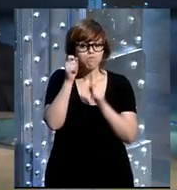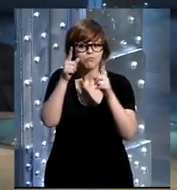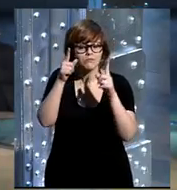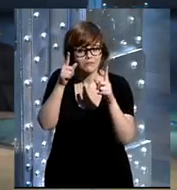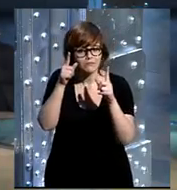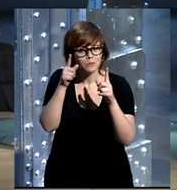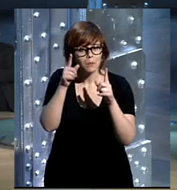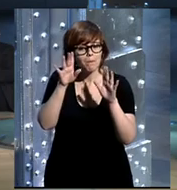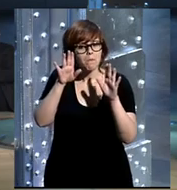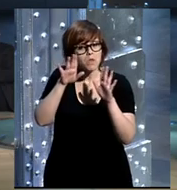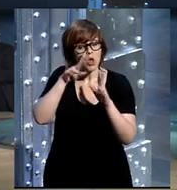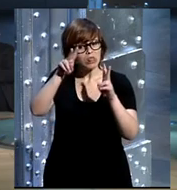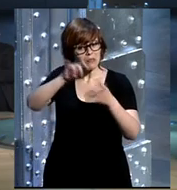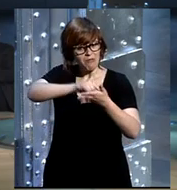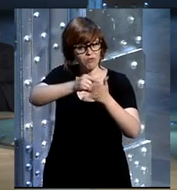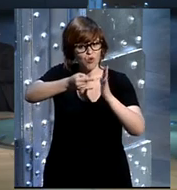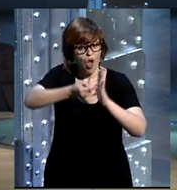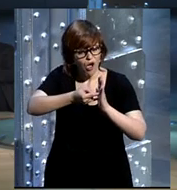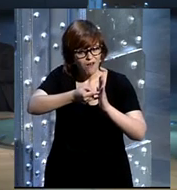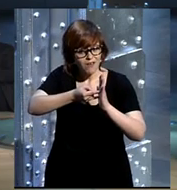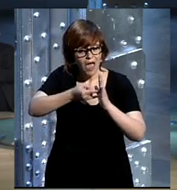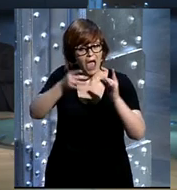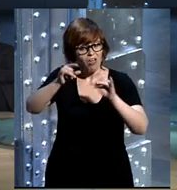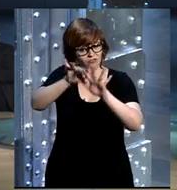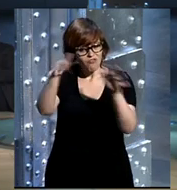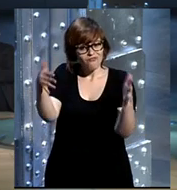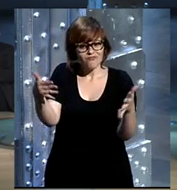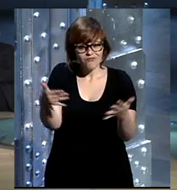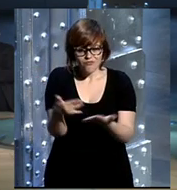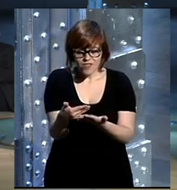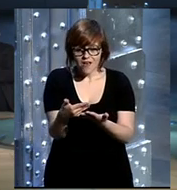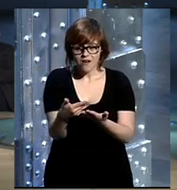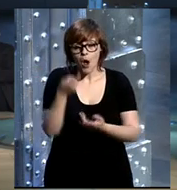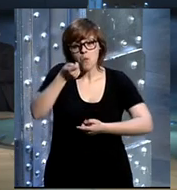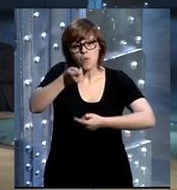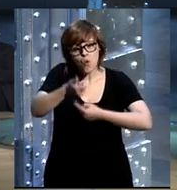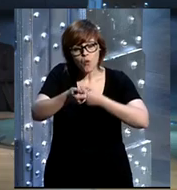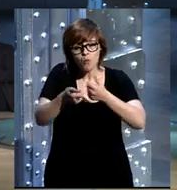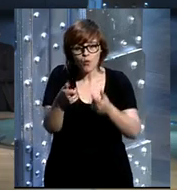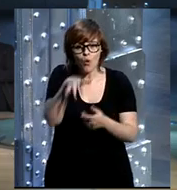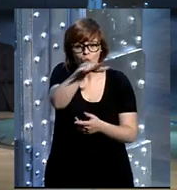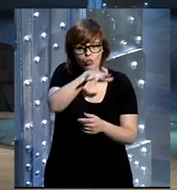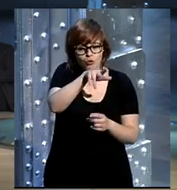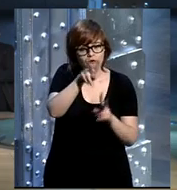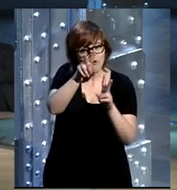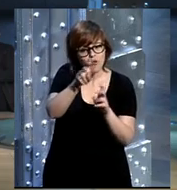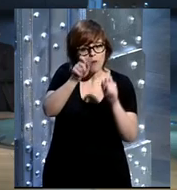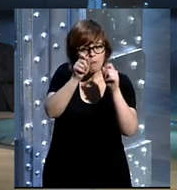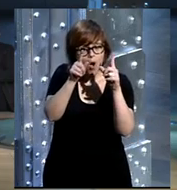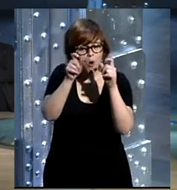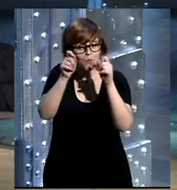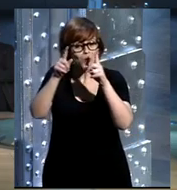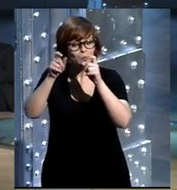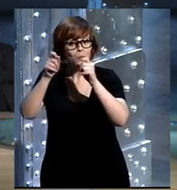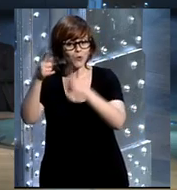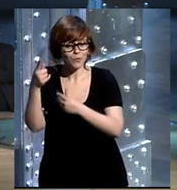tecnología y en el planeta Tierra se ha descubierto un nuevo territorio en el que se